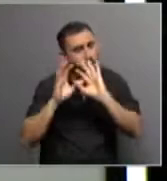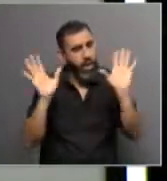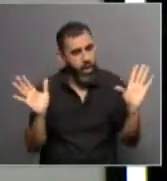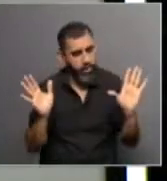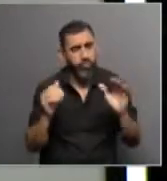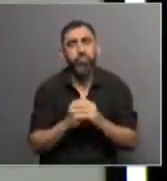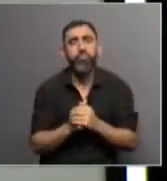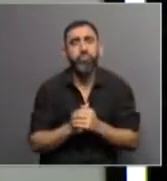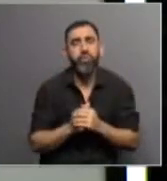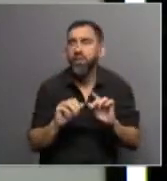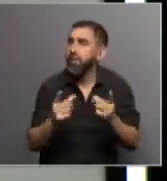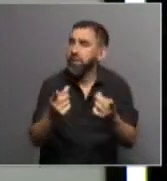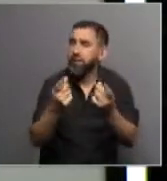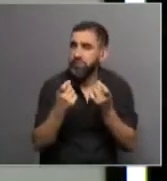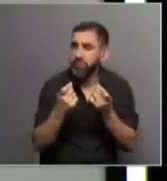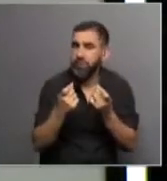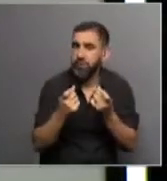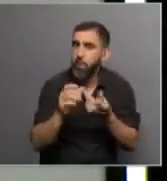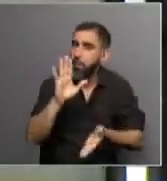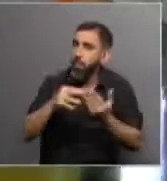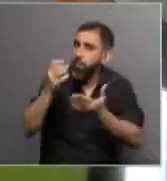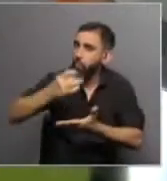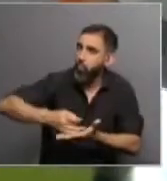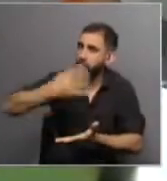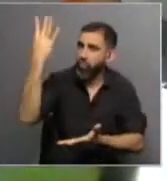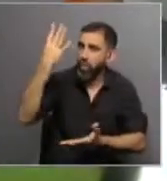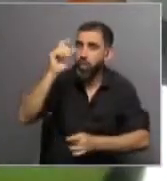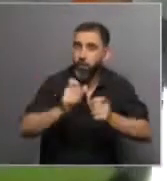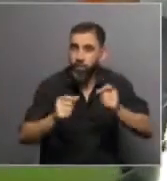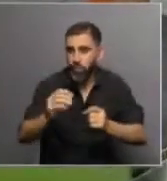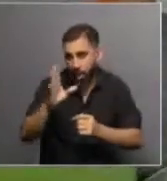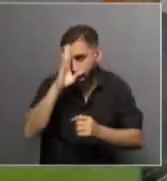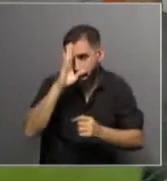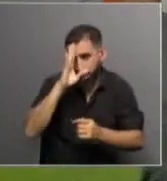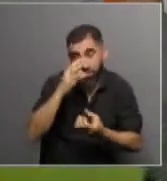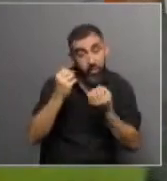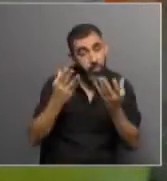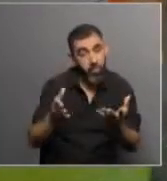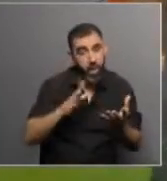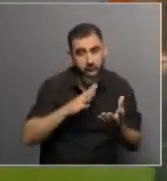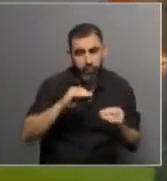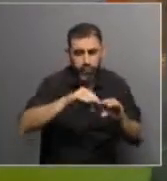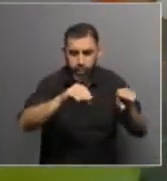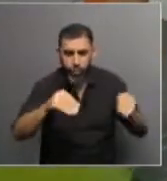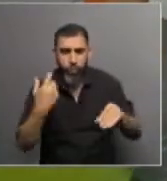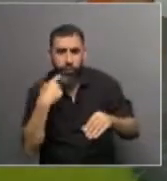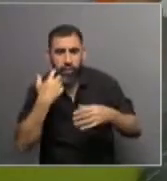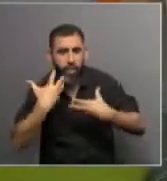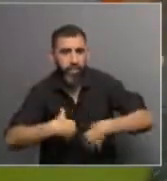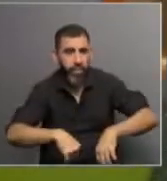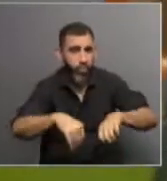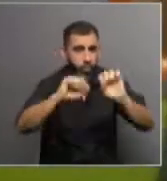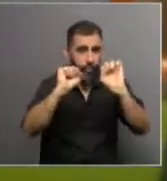hace un rato, la necesidad de contar con más profesionales, con más gente capacitada, porque tenemos todo un territorio para descubrir y no